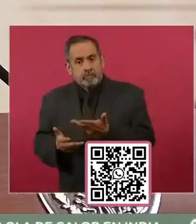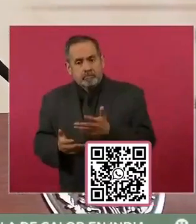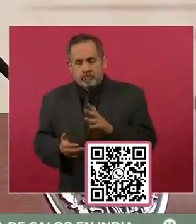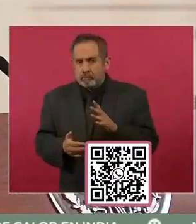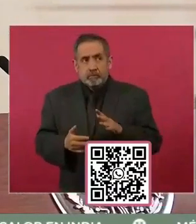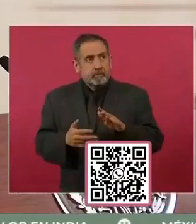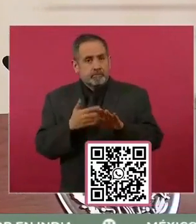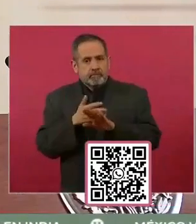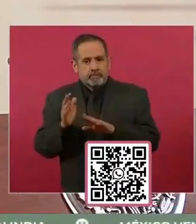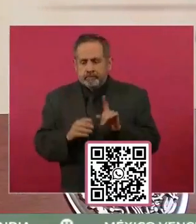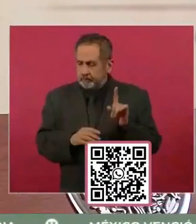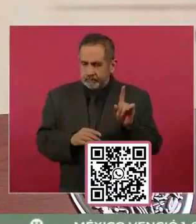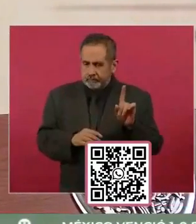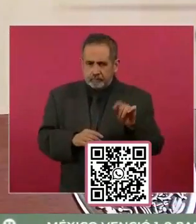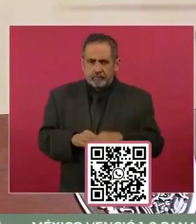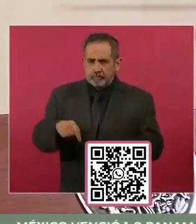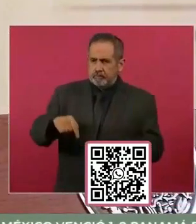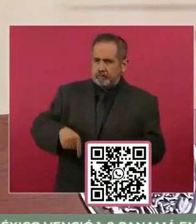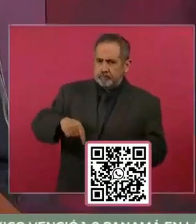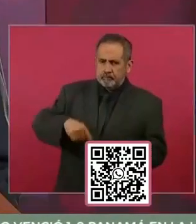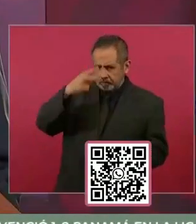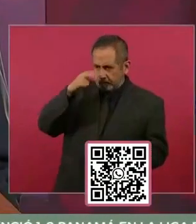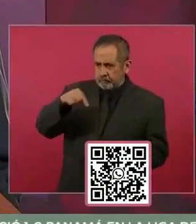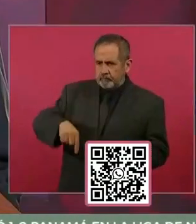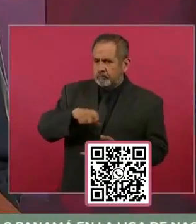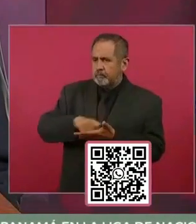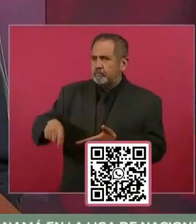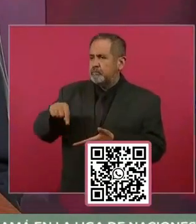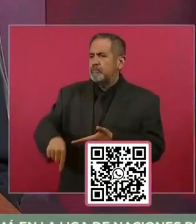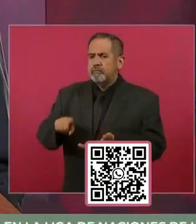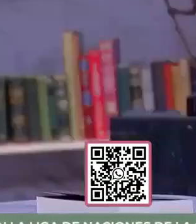compre a los productores nacionales.